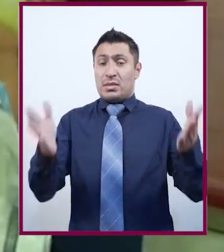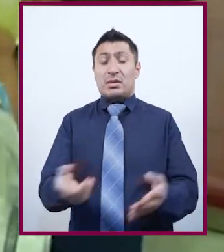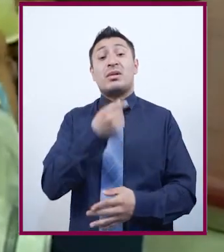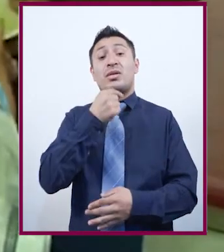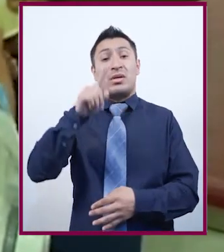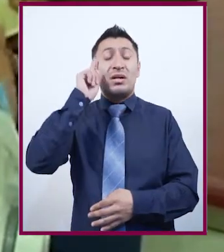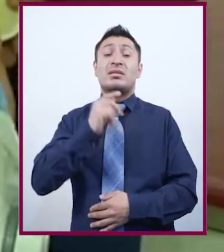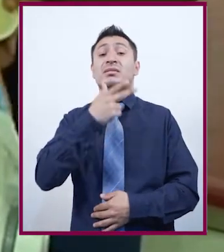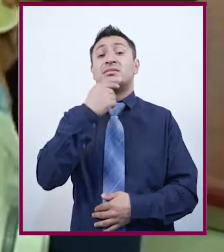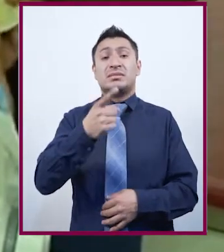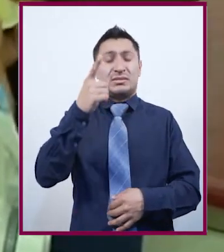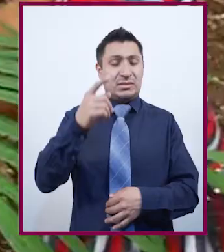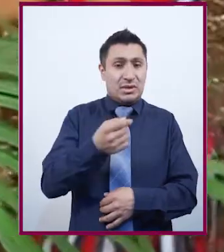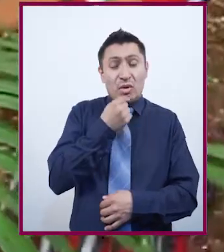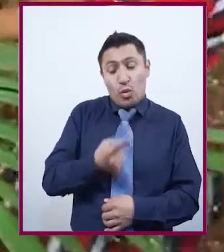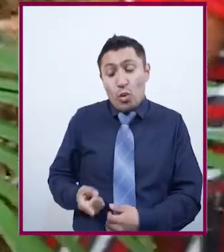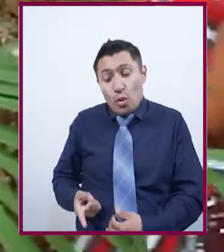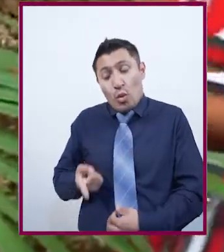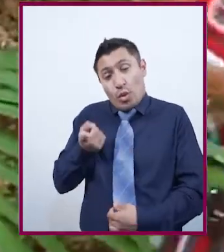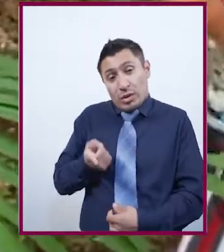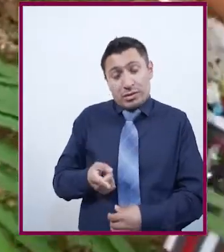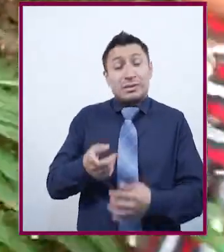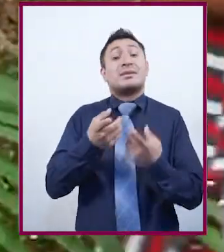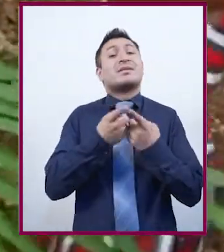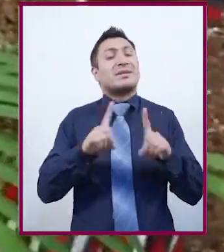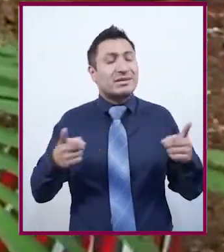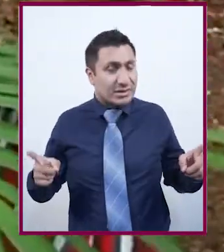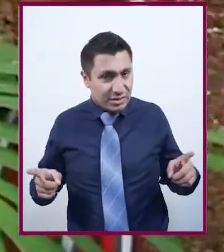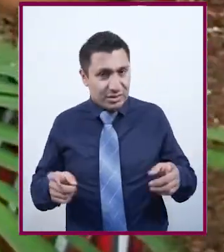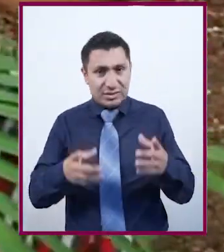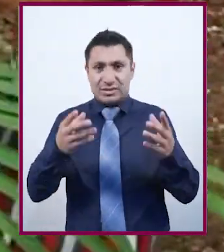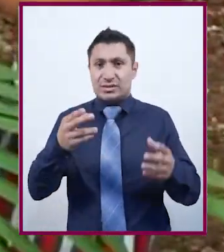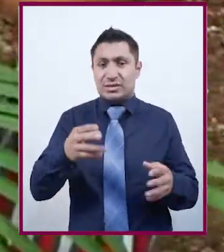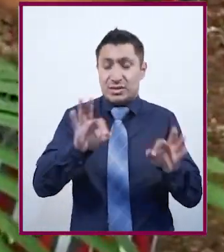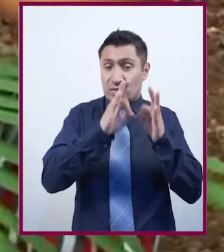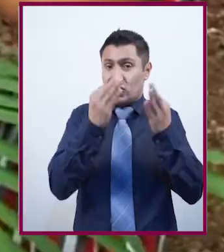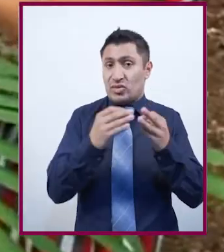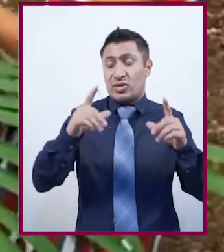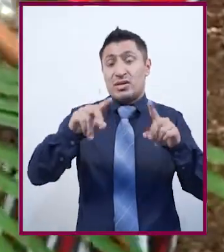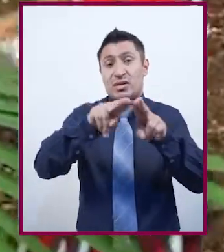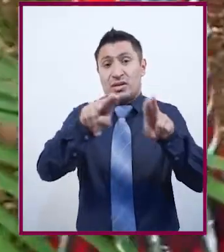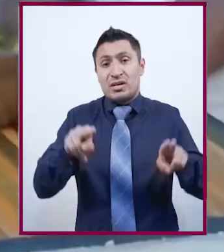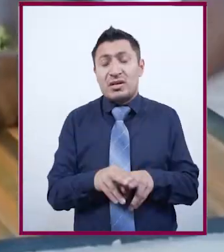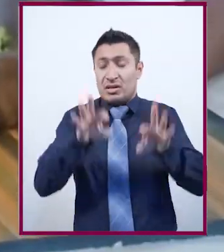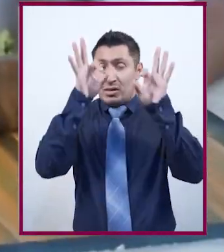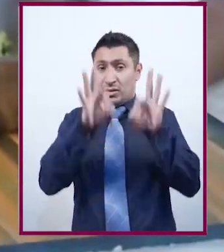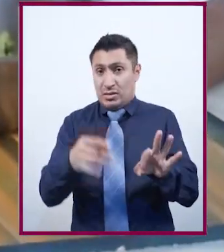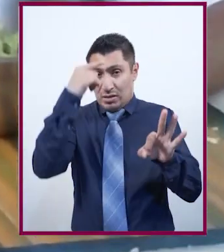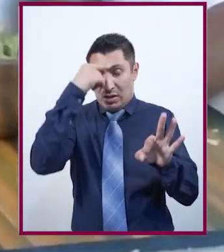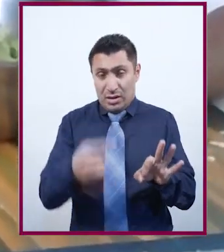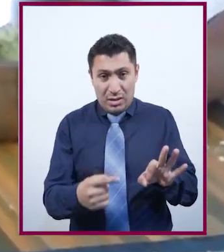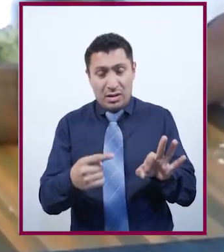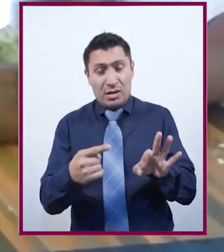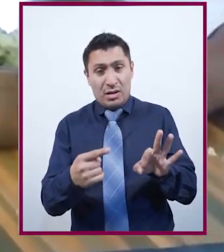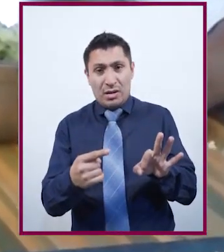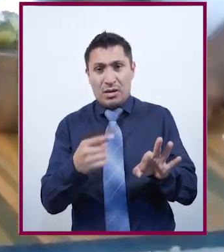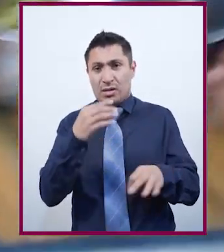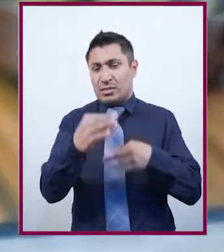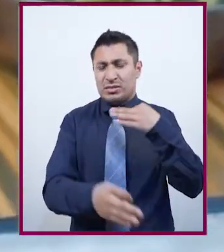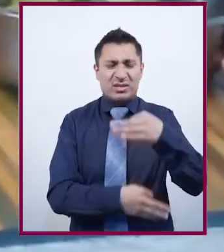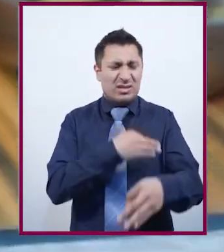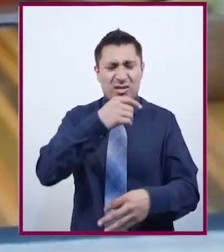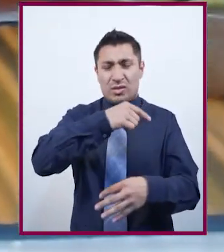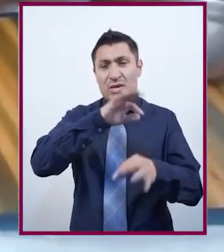primera infancia. Desarrollar e implementar una estrategia nacional integral para erradicar todas las formas